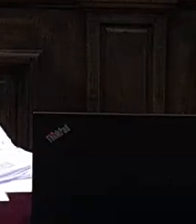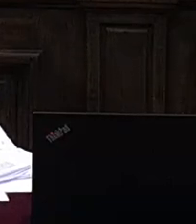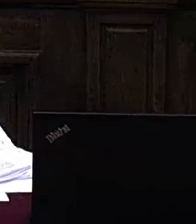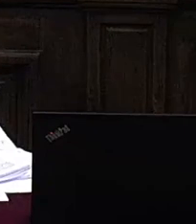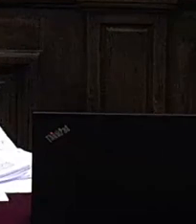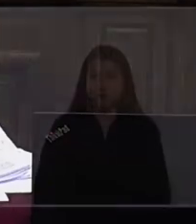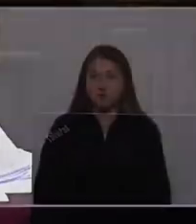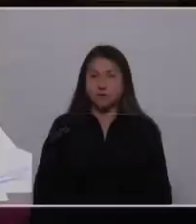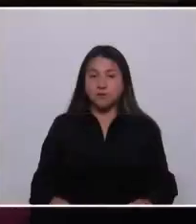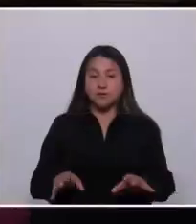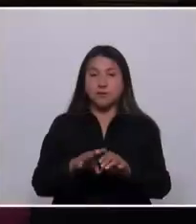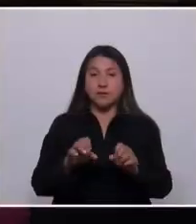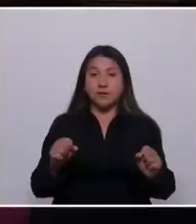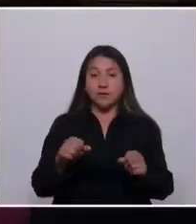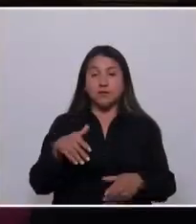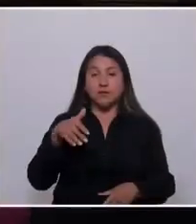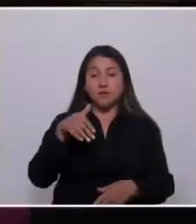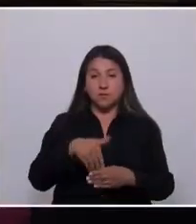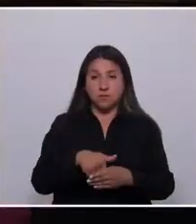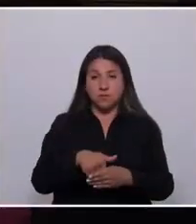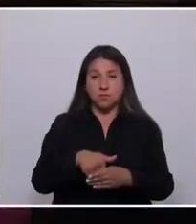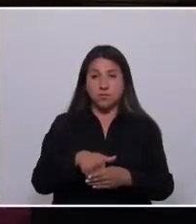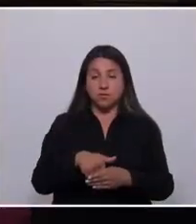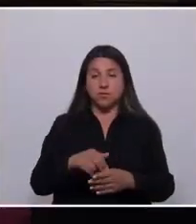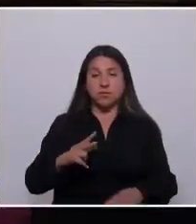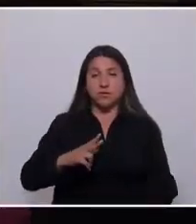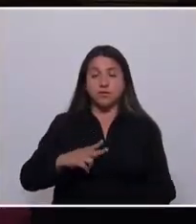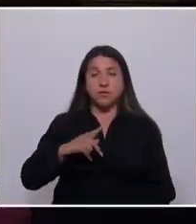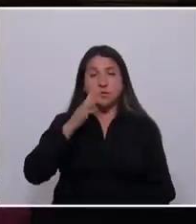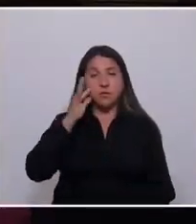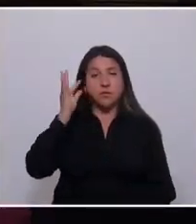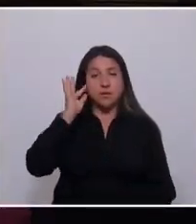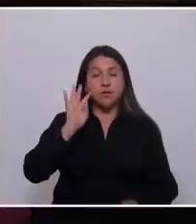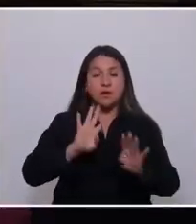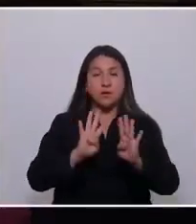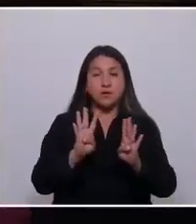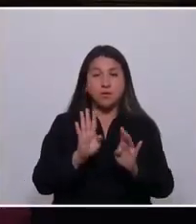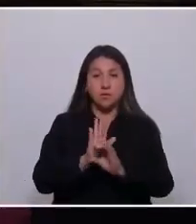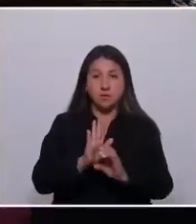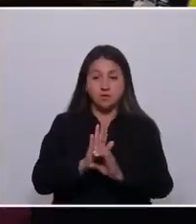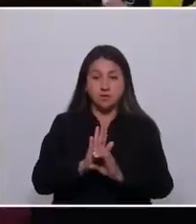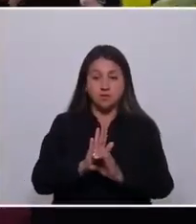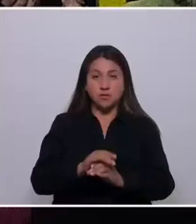¿Han emitido su voto, señoras y señores convencionales?